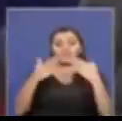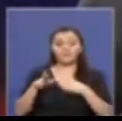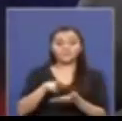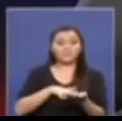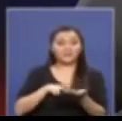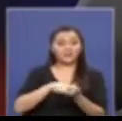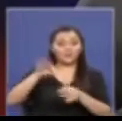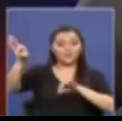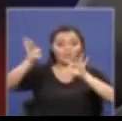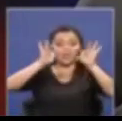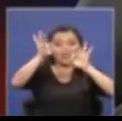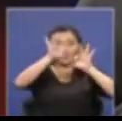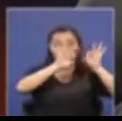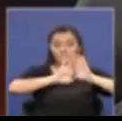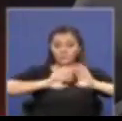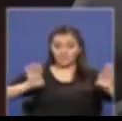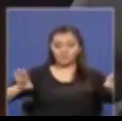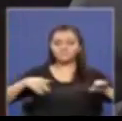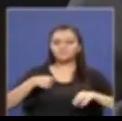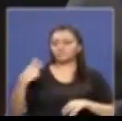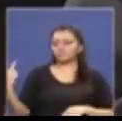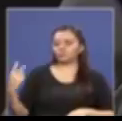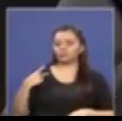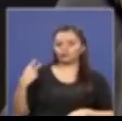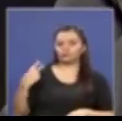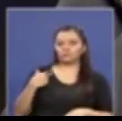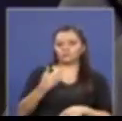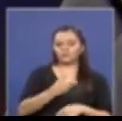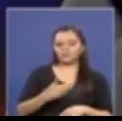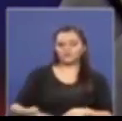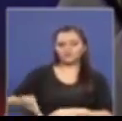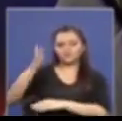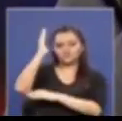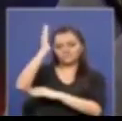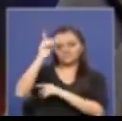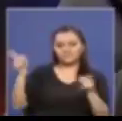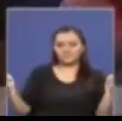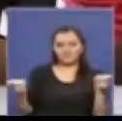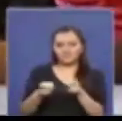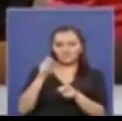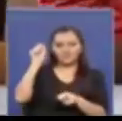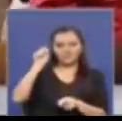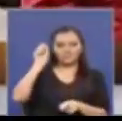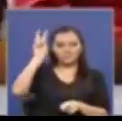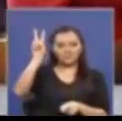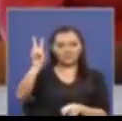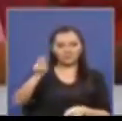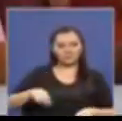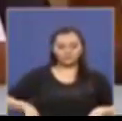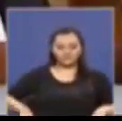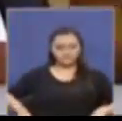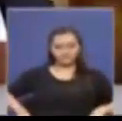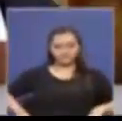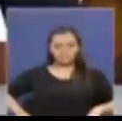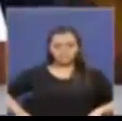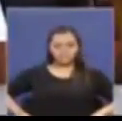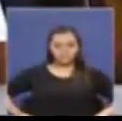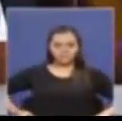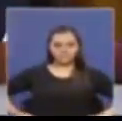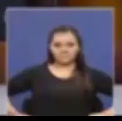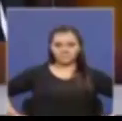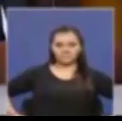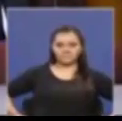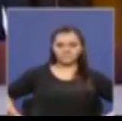entre delegaciones, dimos la declaración de prensa conjunta. Veamos rápidamente las intervenciones de los respectivos presidentes.